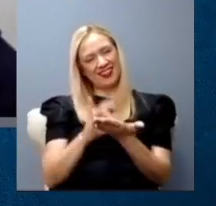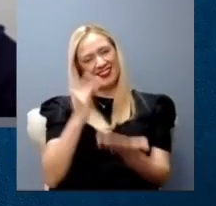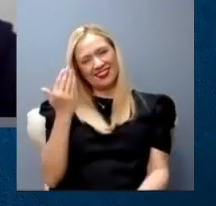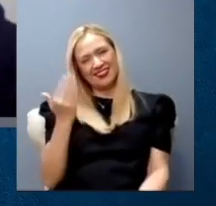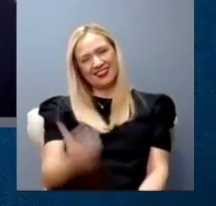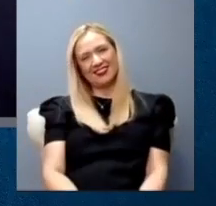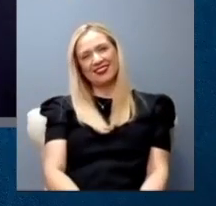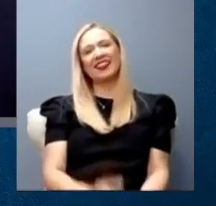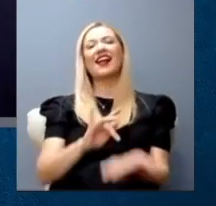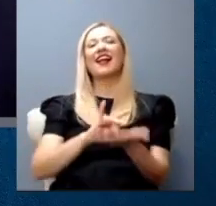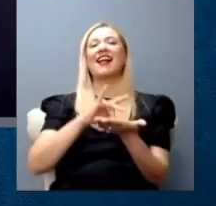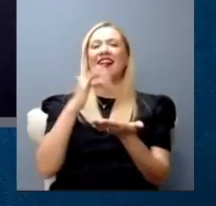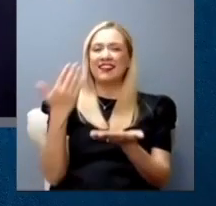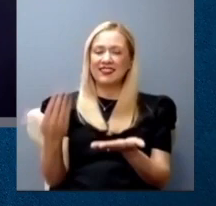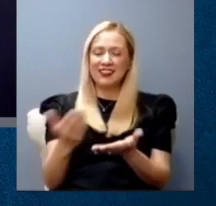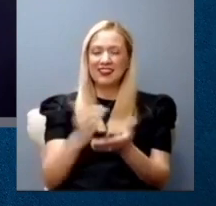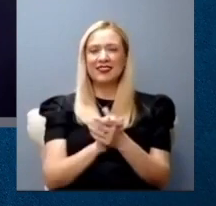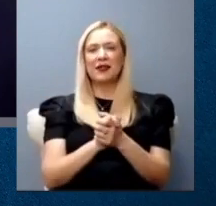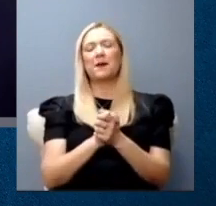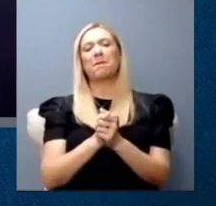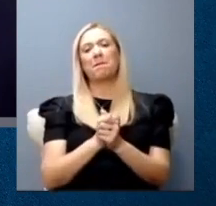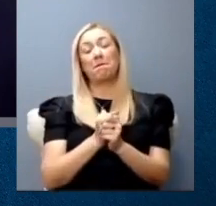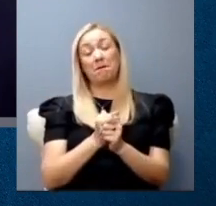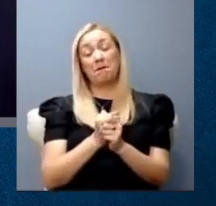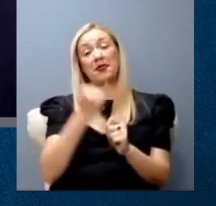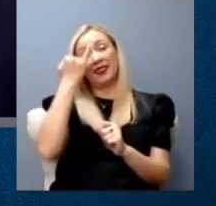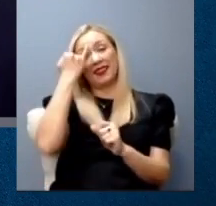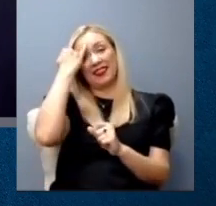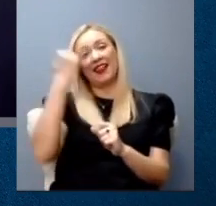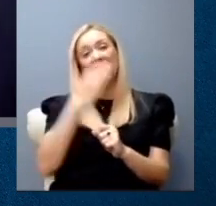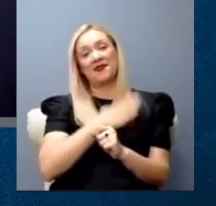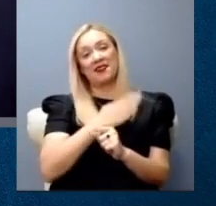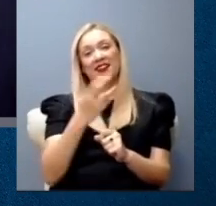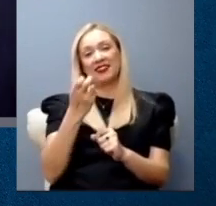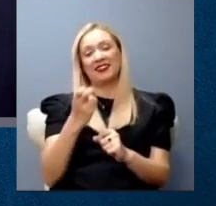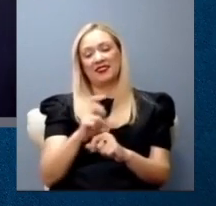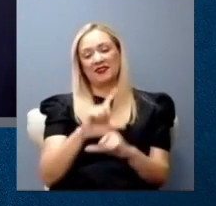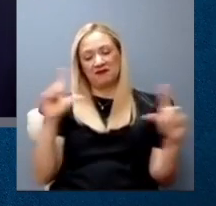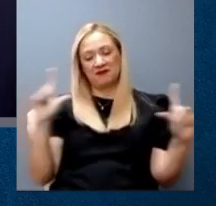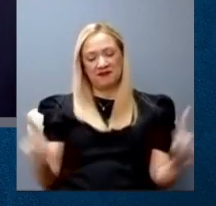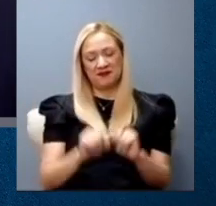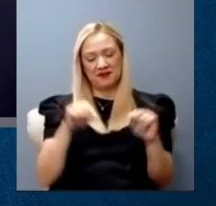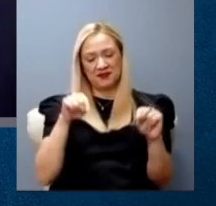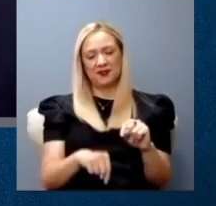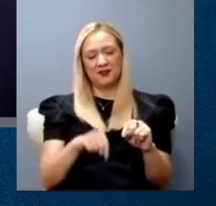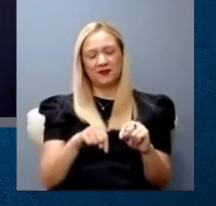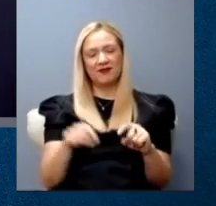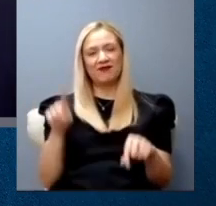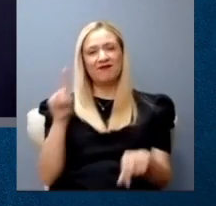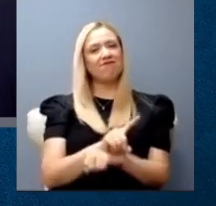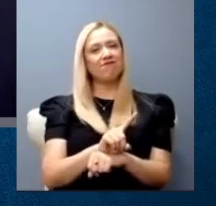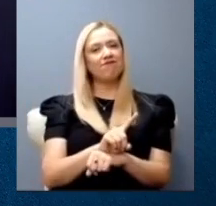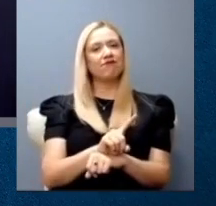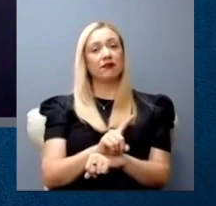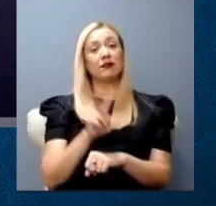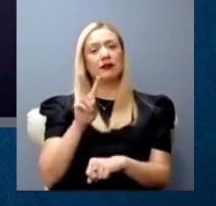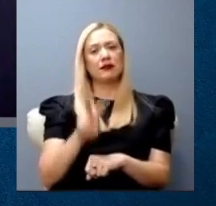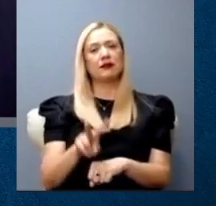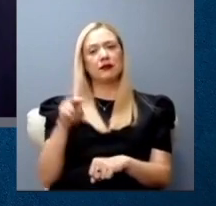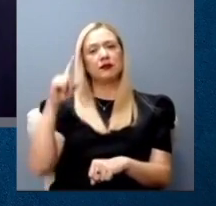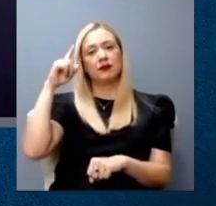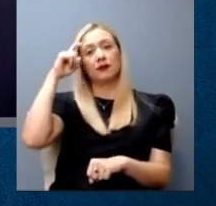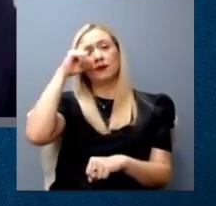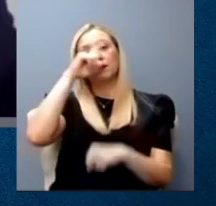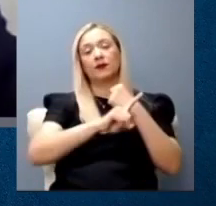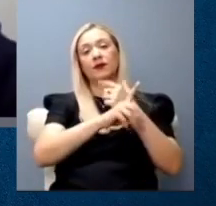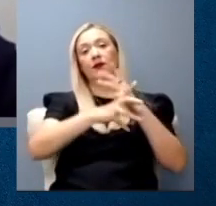gracias, Carlos. Creo que es una muy buena idea para terminar, para concluir este programa. Estamos ante el reto de la efectividad de los